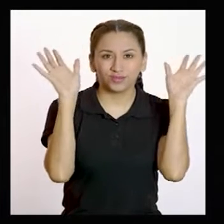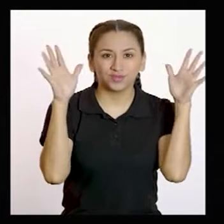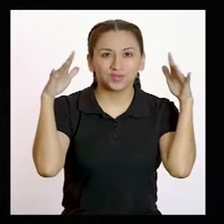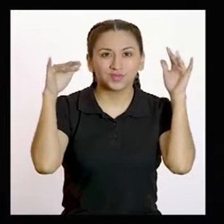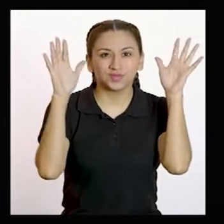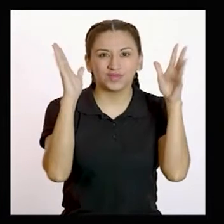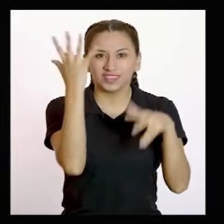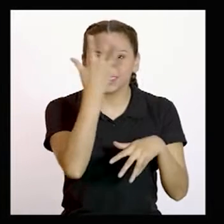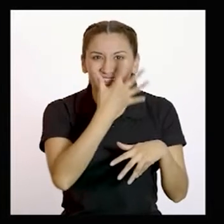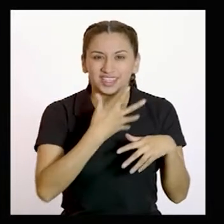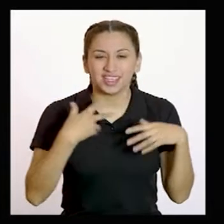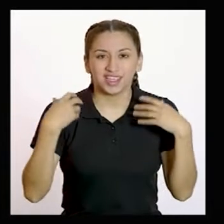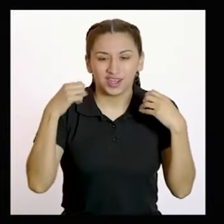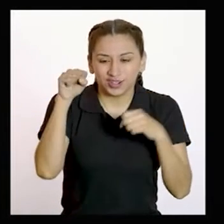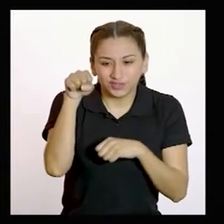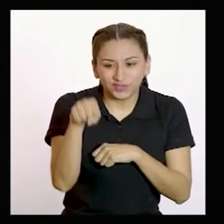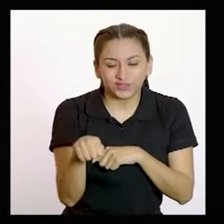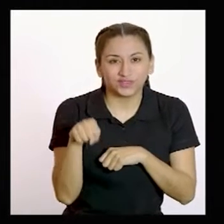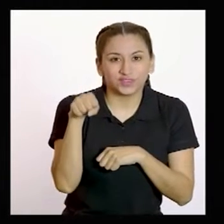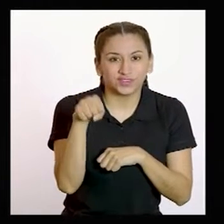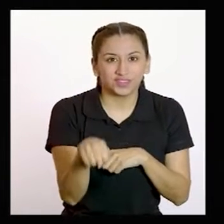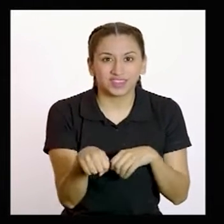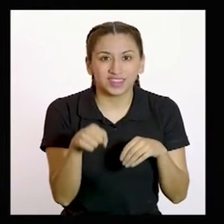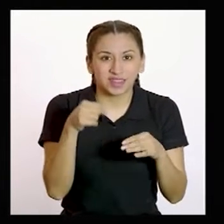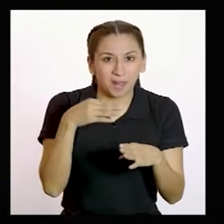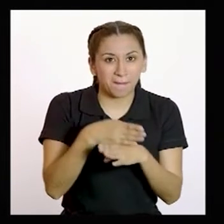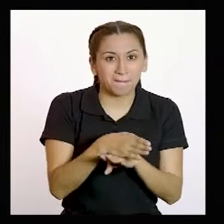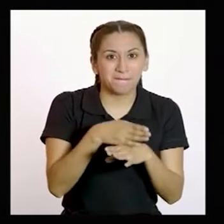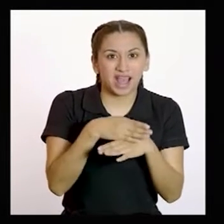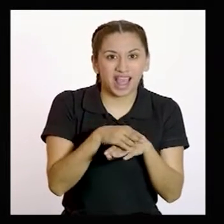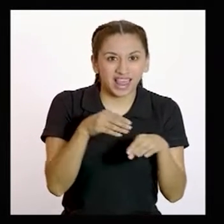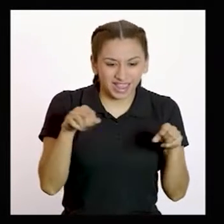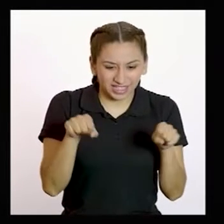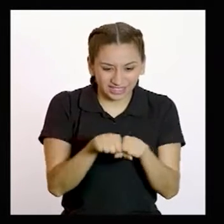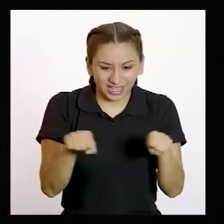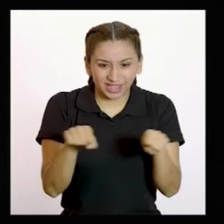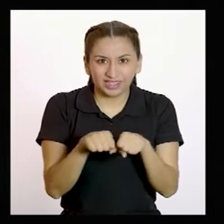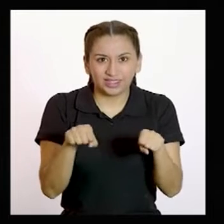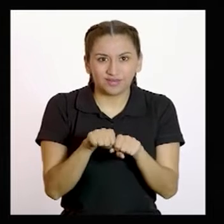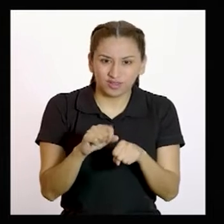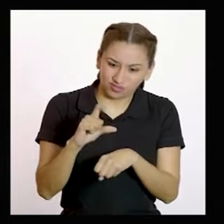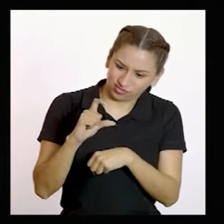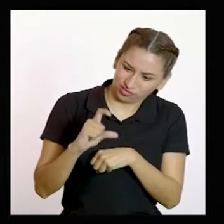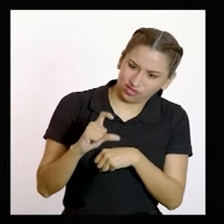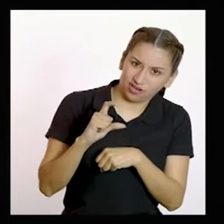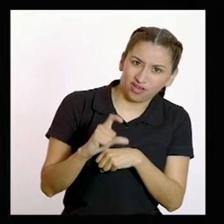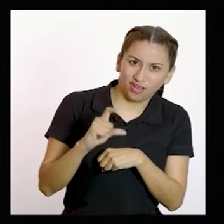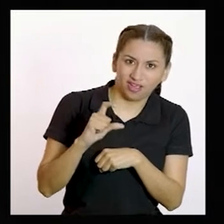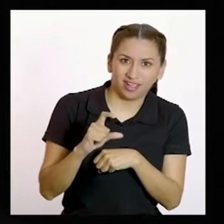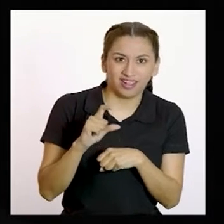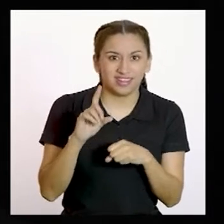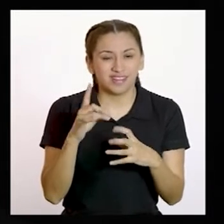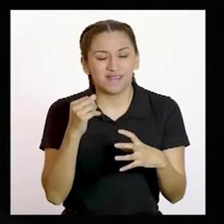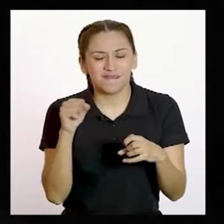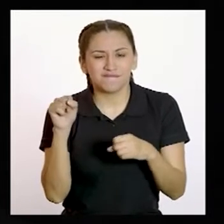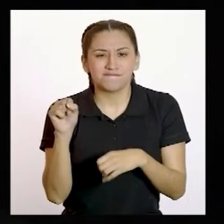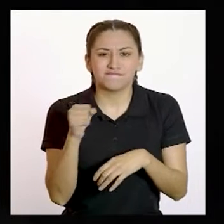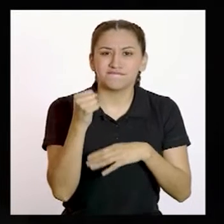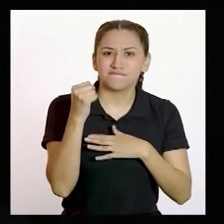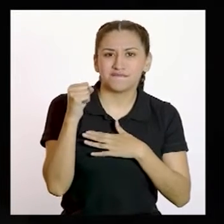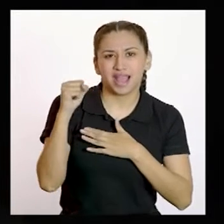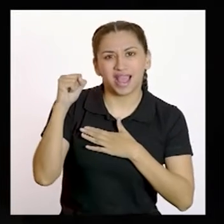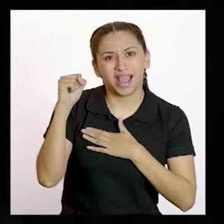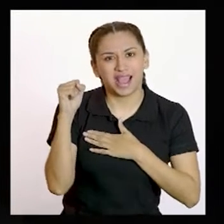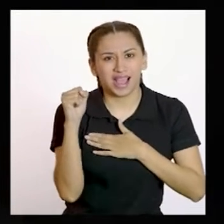de cóndor, con la sonaja, el bastón, zapato de madera pero más alto. Bailan